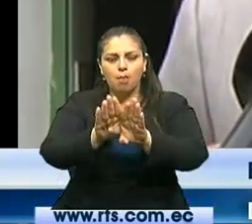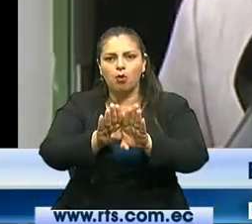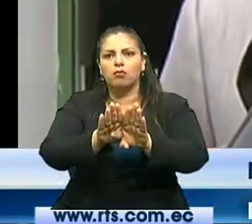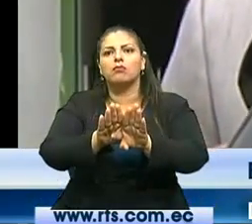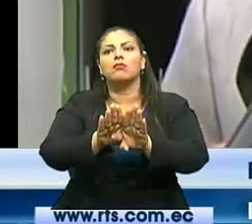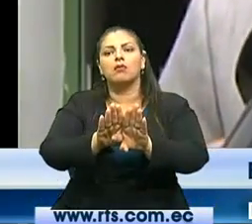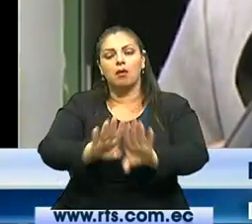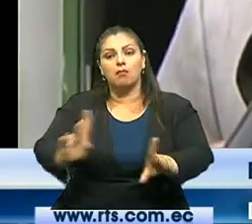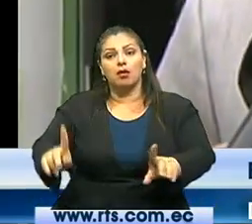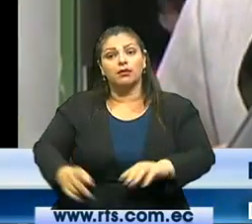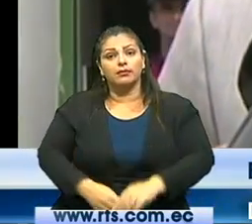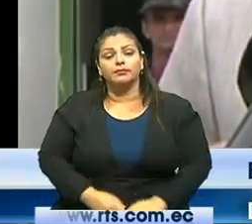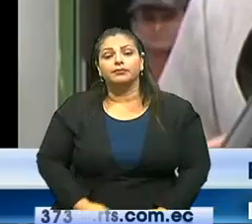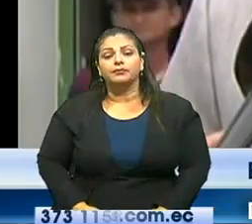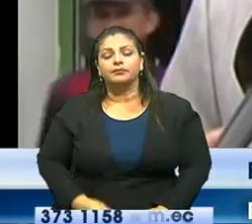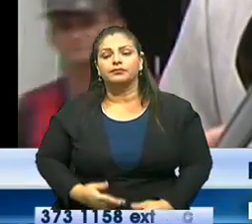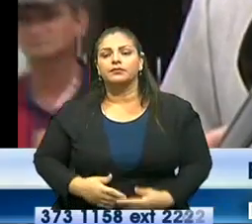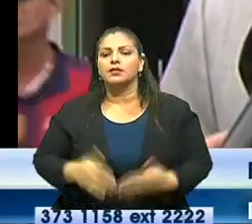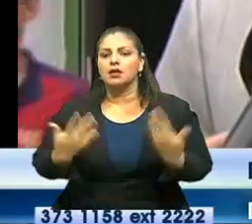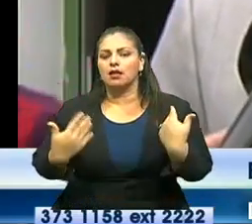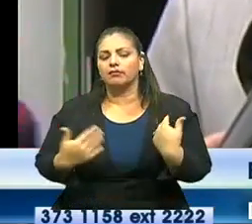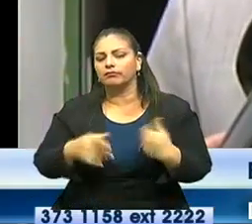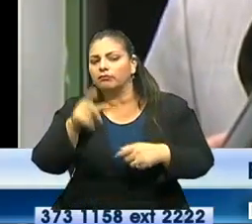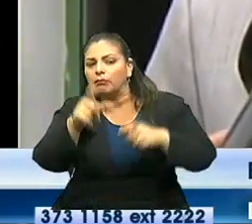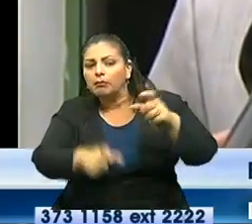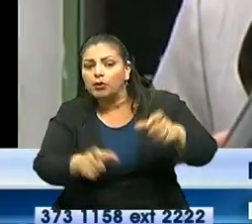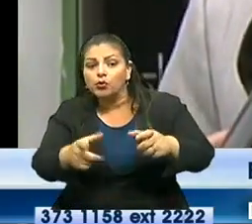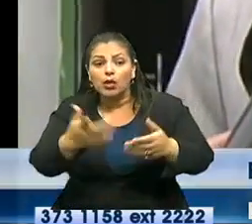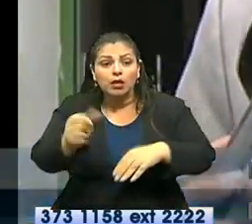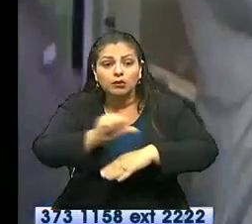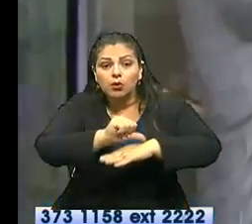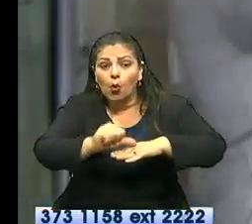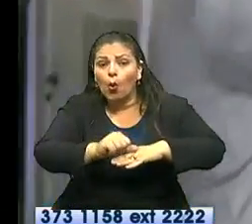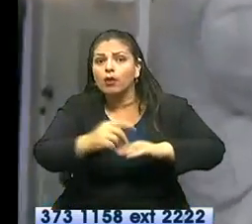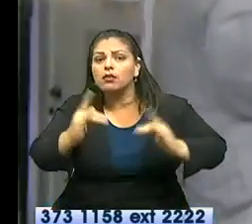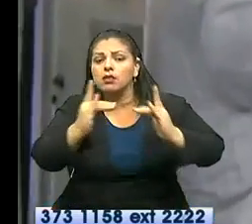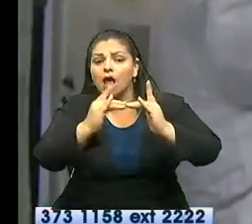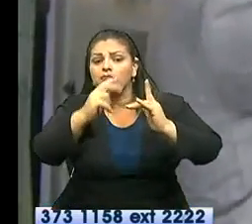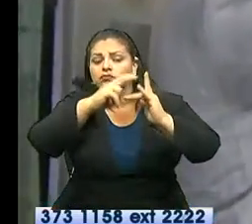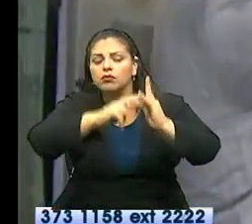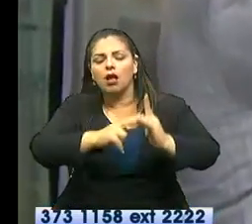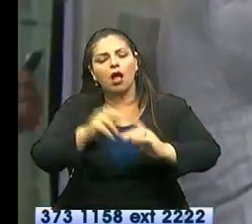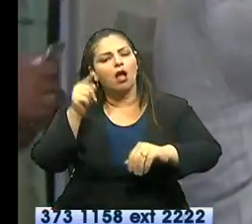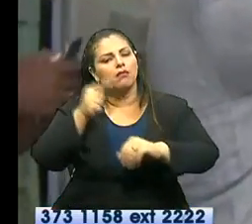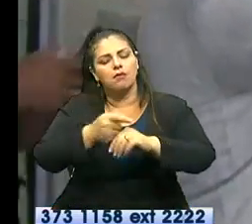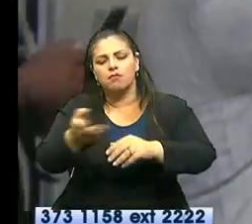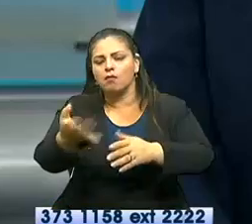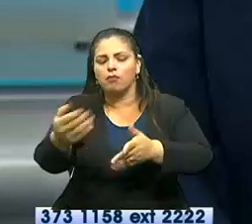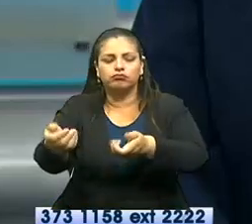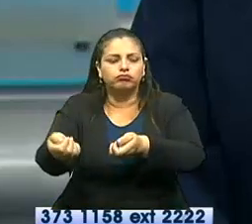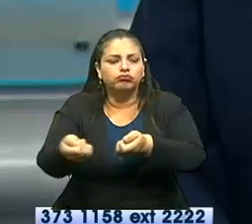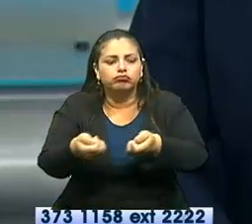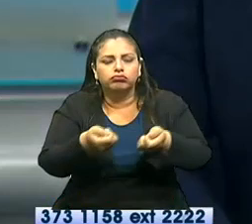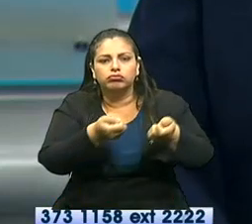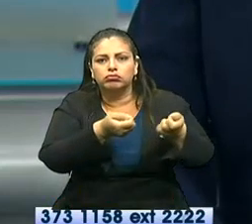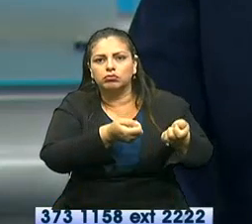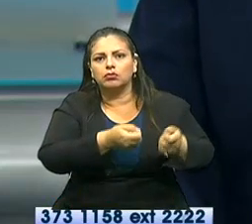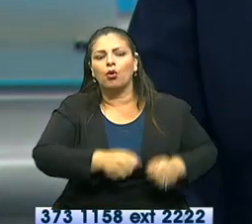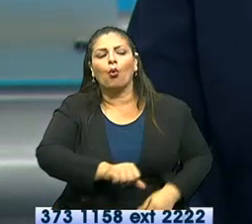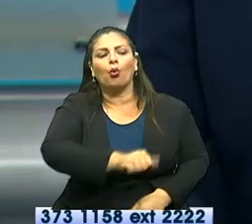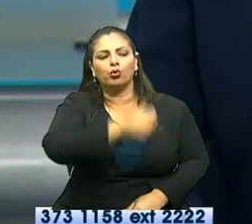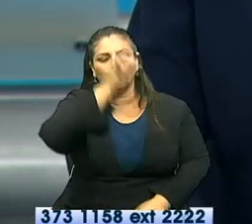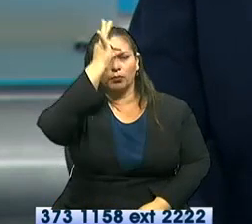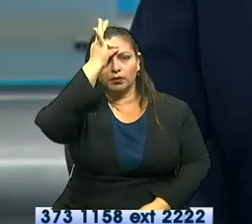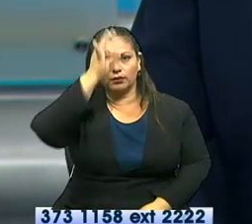hacer el traslado efectivo de los pacientes que se encuentren en este momento en la clínica. Informó Roselena Vascones. Una